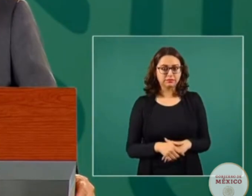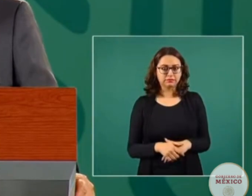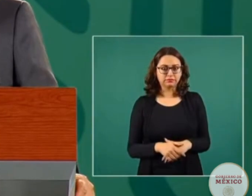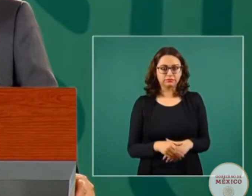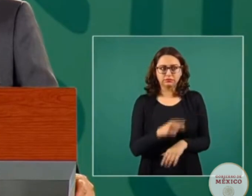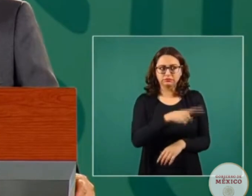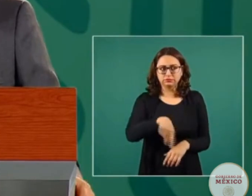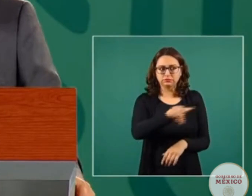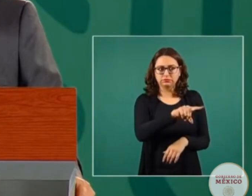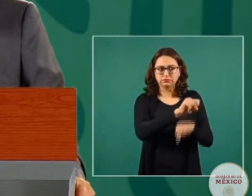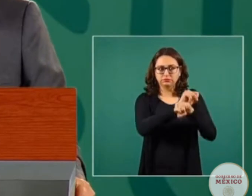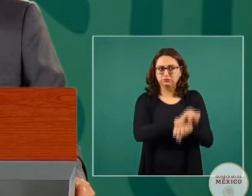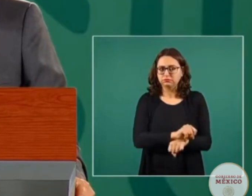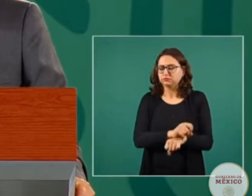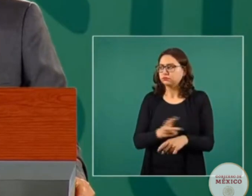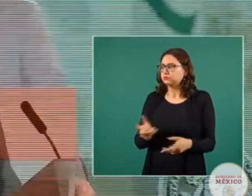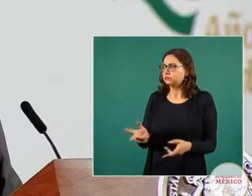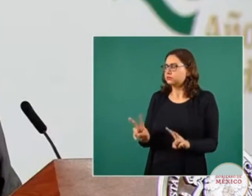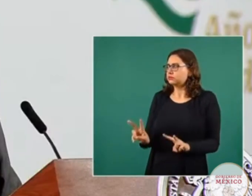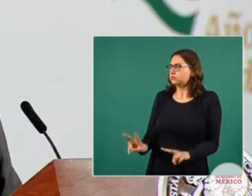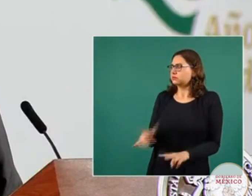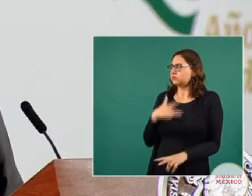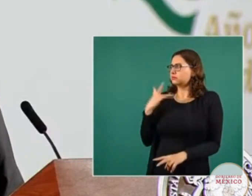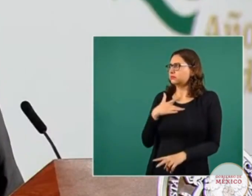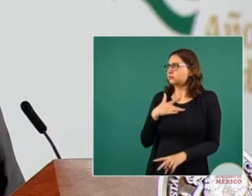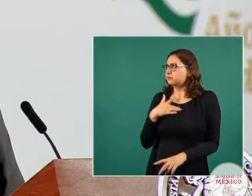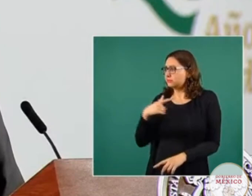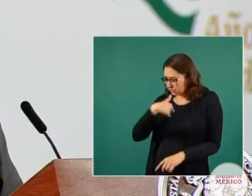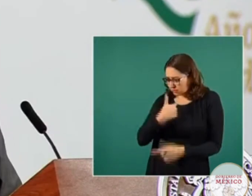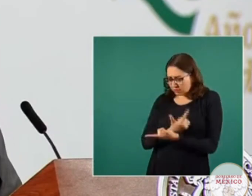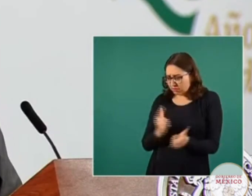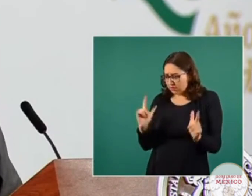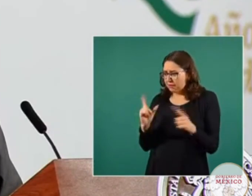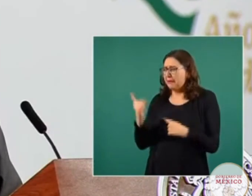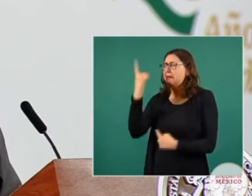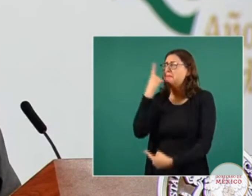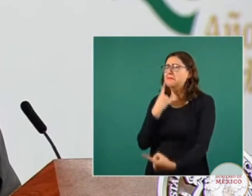y los peones, en vez de alegrarse, se ponían a llorar